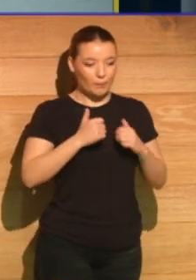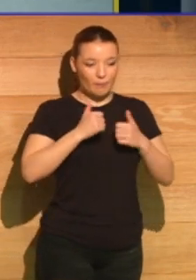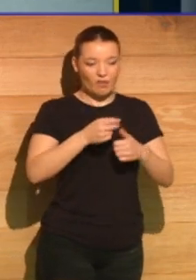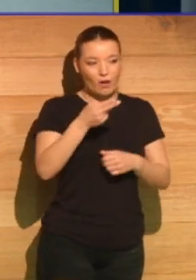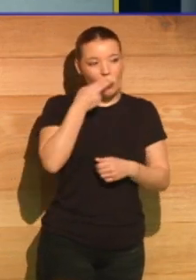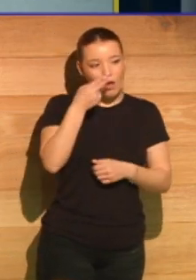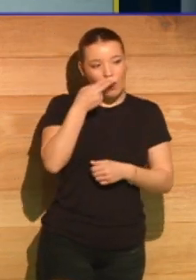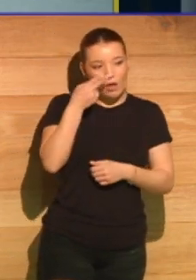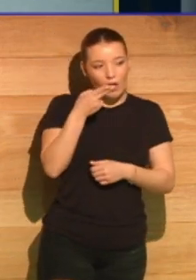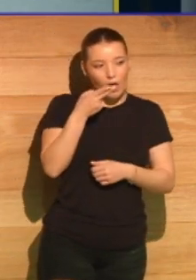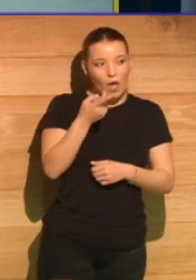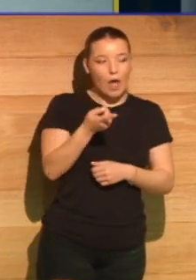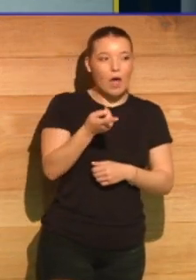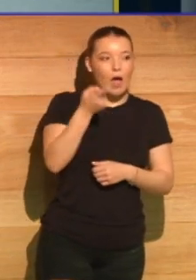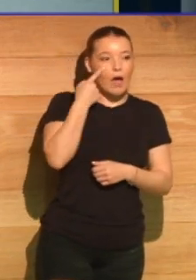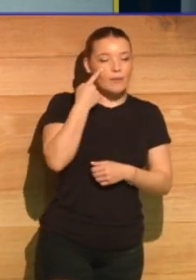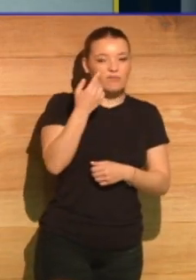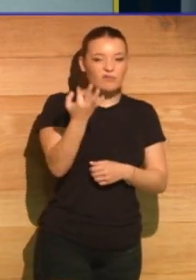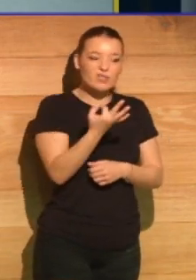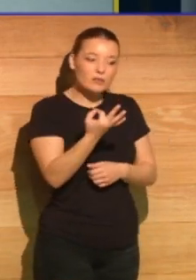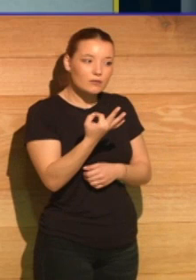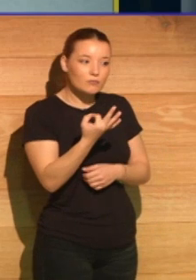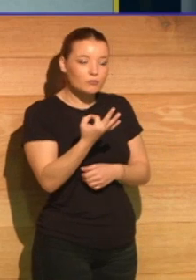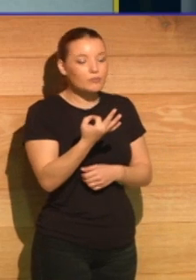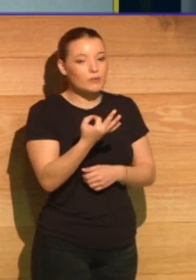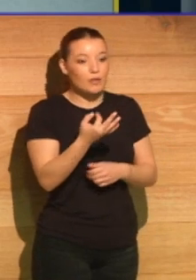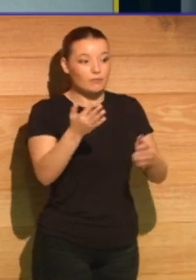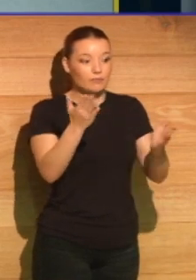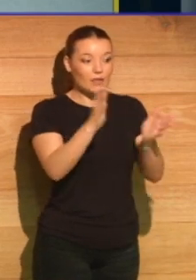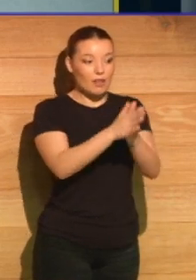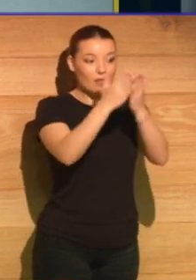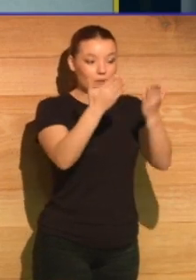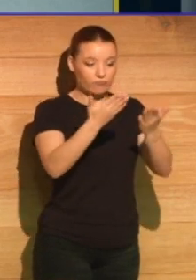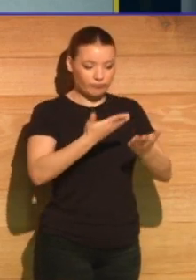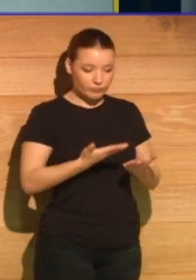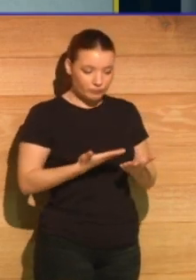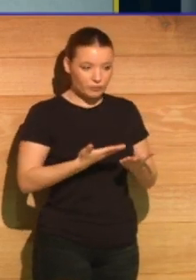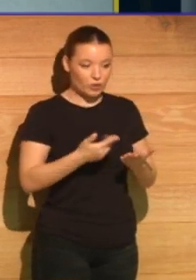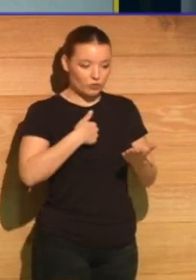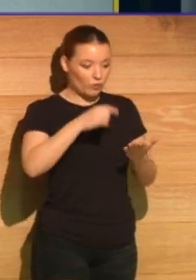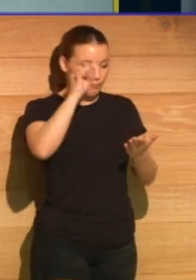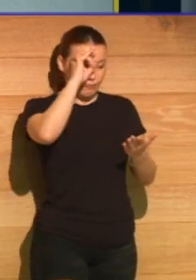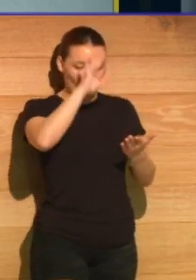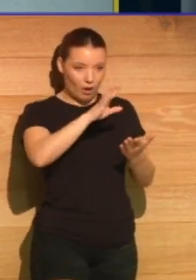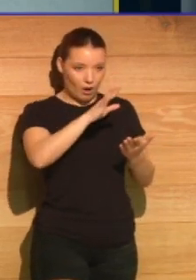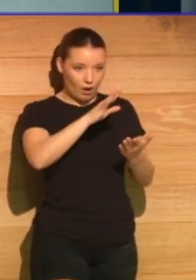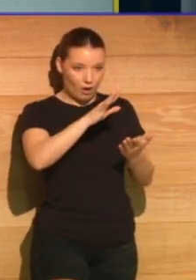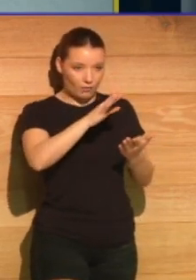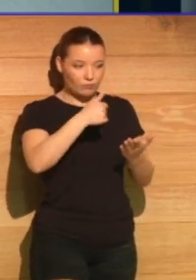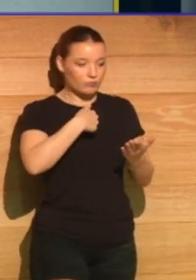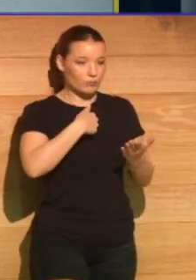interesar qué será esto, qué será esto. Cuando me llegó el libro realmente me sentí muy sorprendida por el libro,